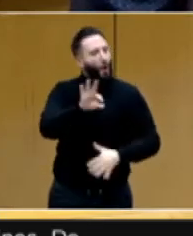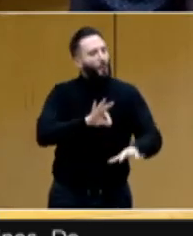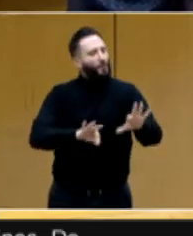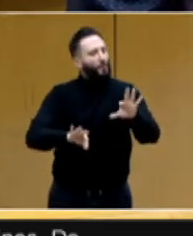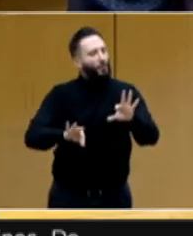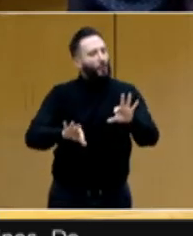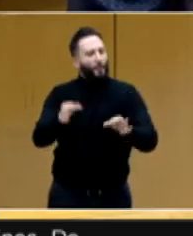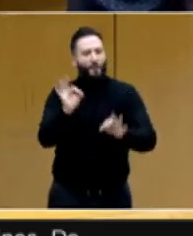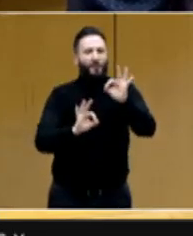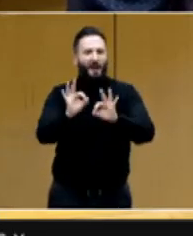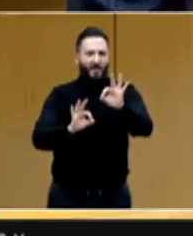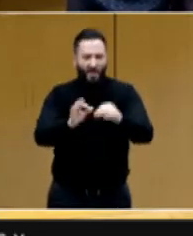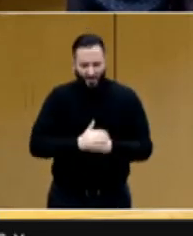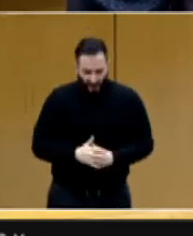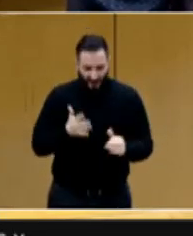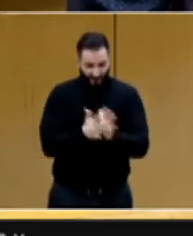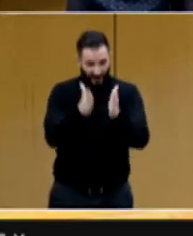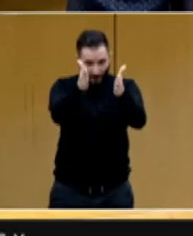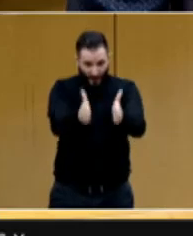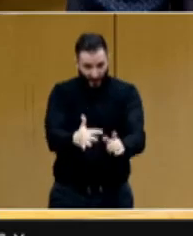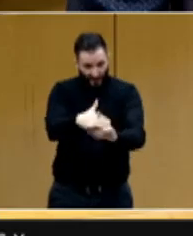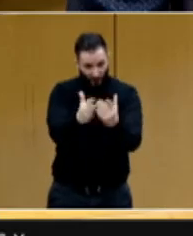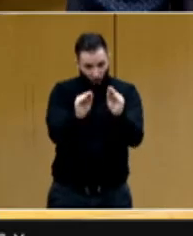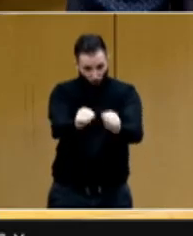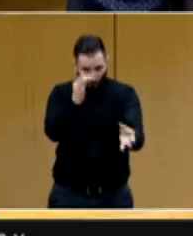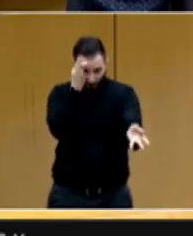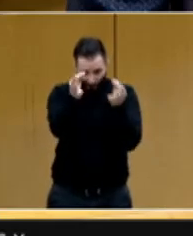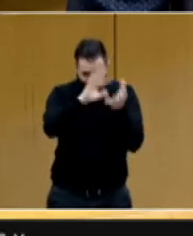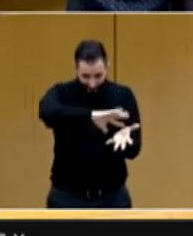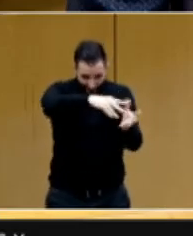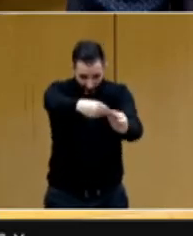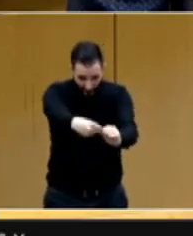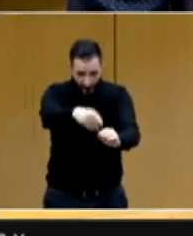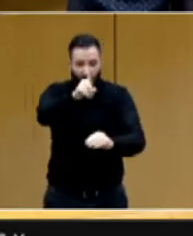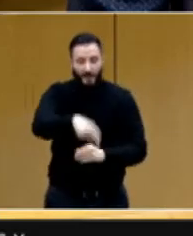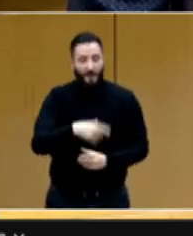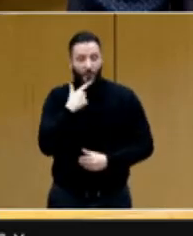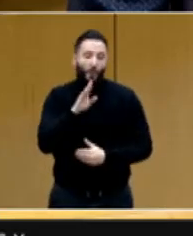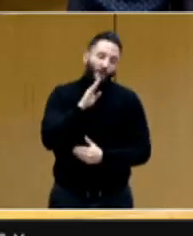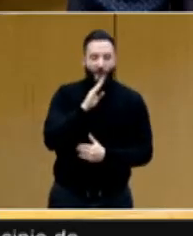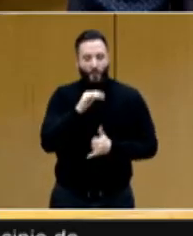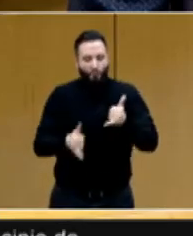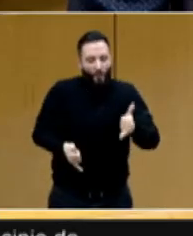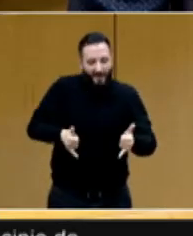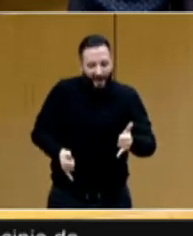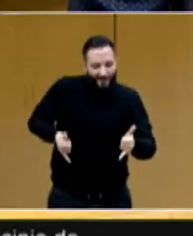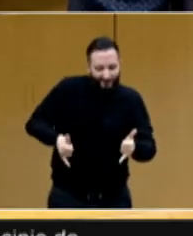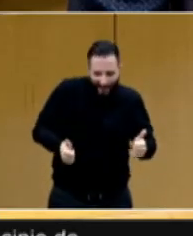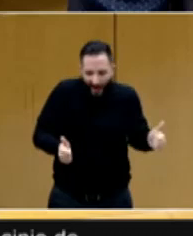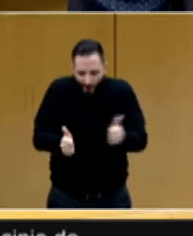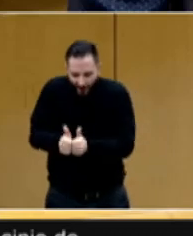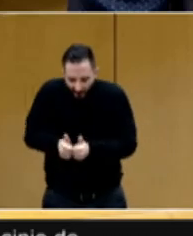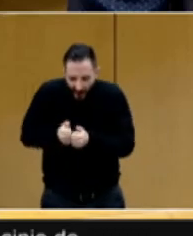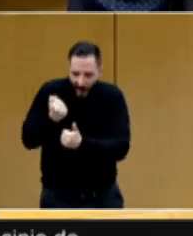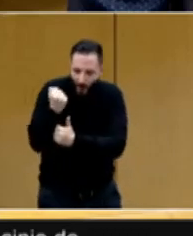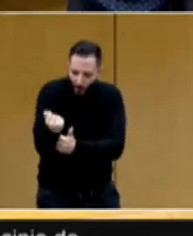a medida se ha hablado de la barandilla de la escalera cualquier cosa nos sirve porque se trata de el apoyo mínimo